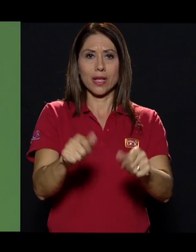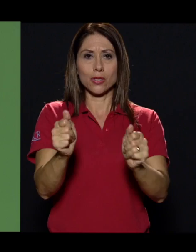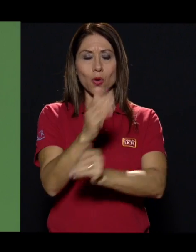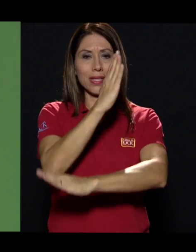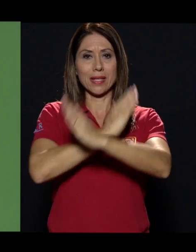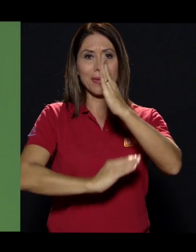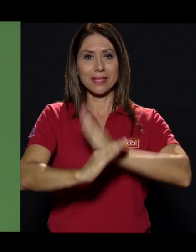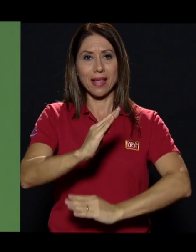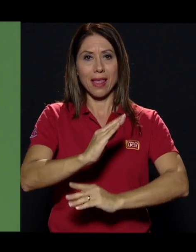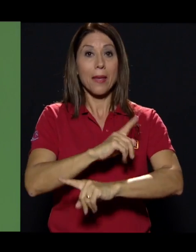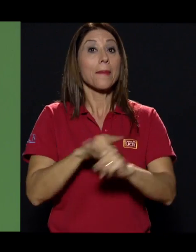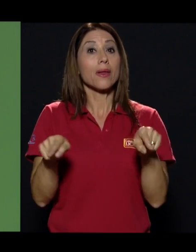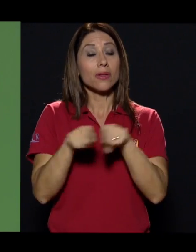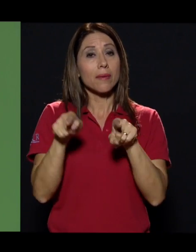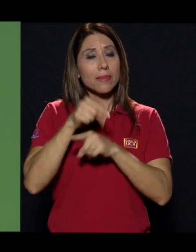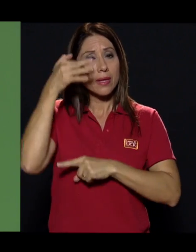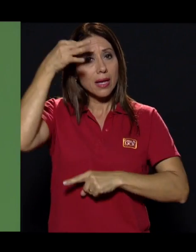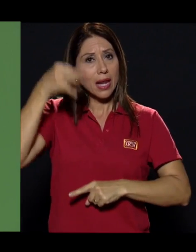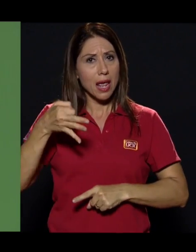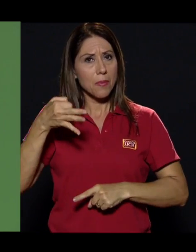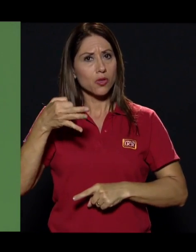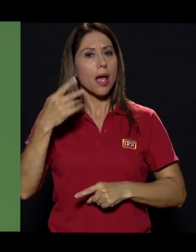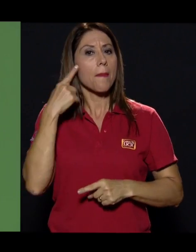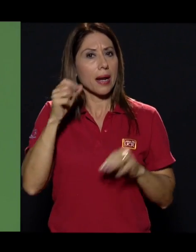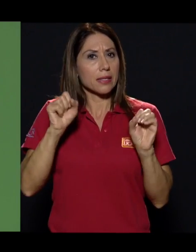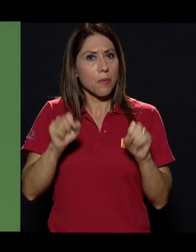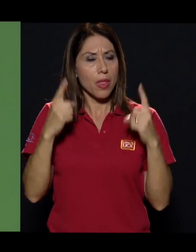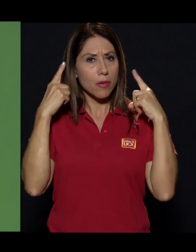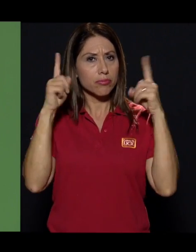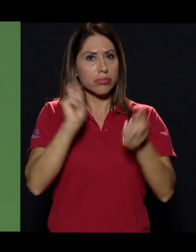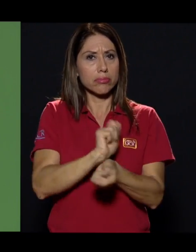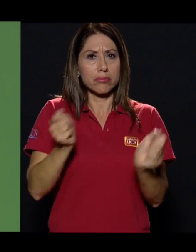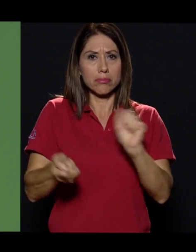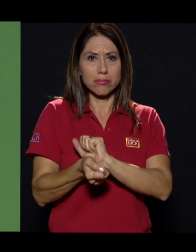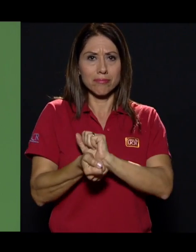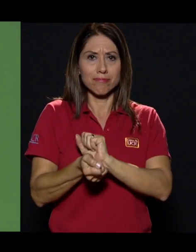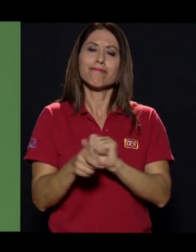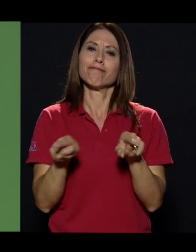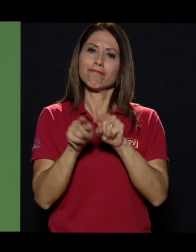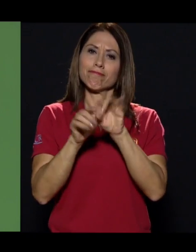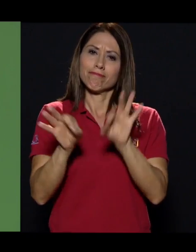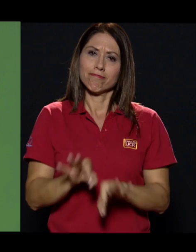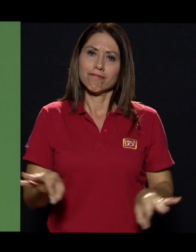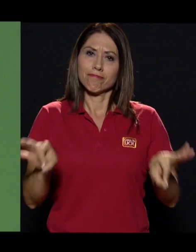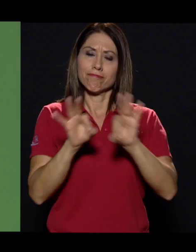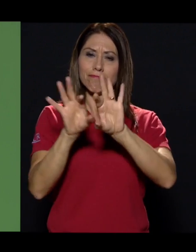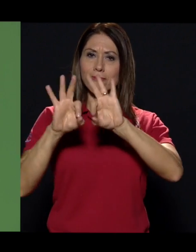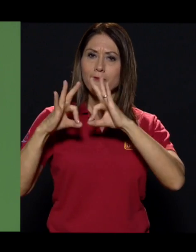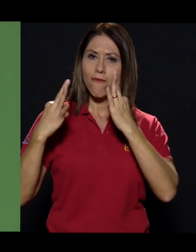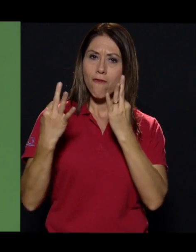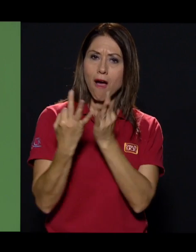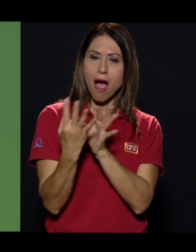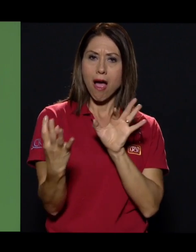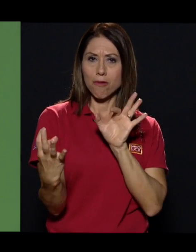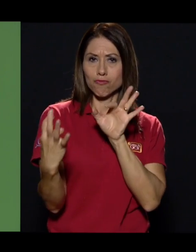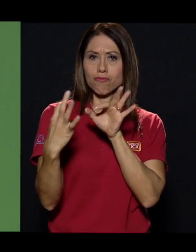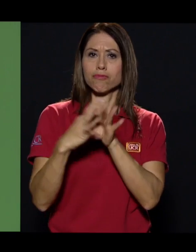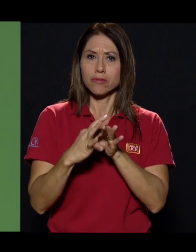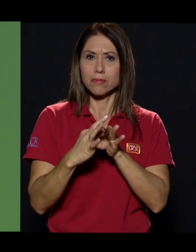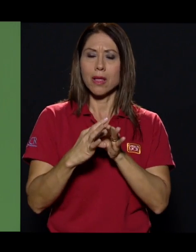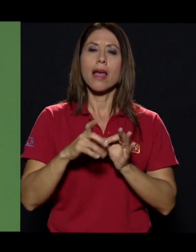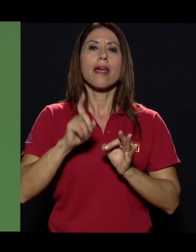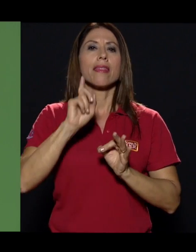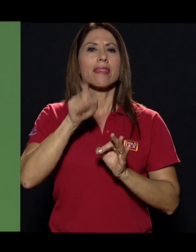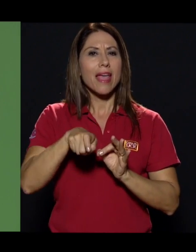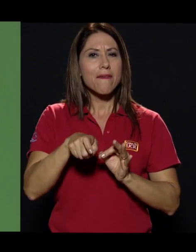discapacidad, pero también creemos que para que se dé ese cambio es importante trabajar con la familia. Hay que ir llevando